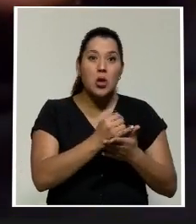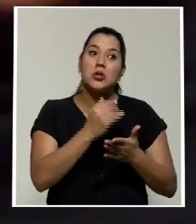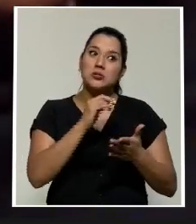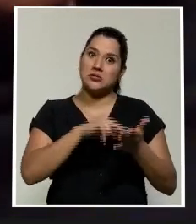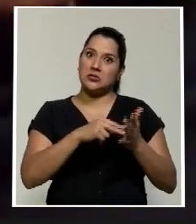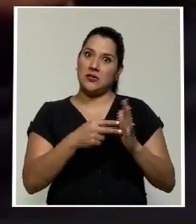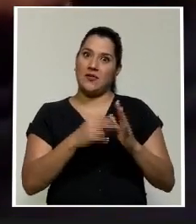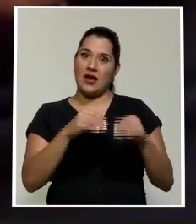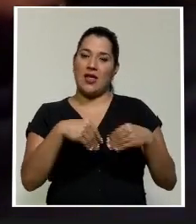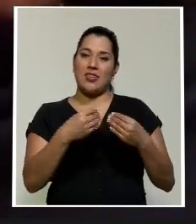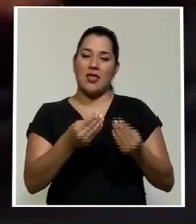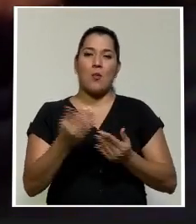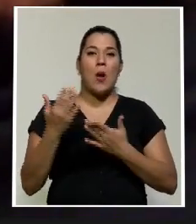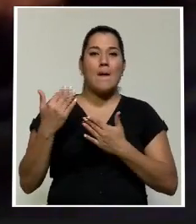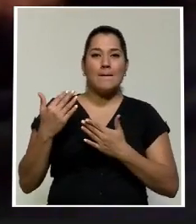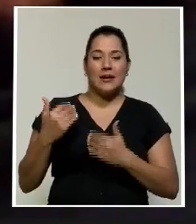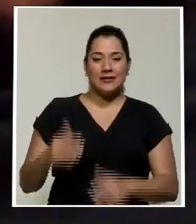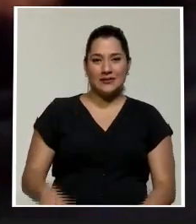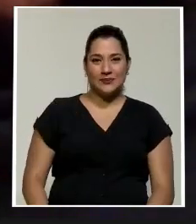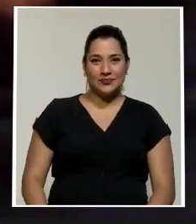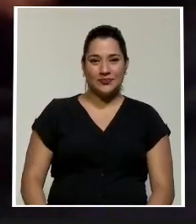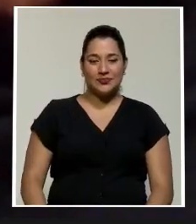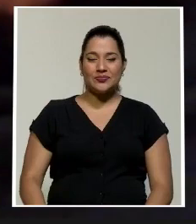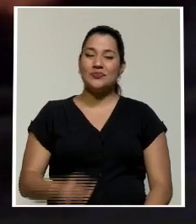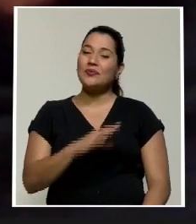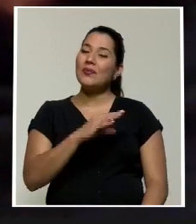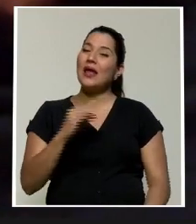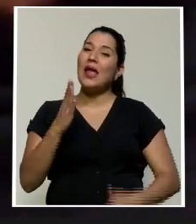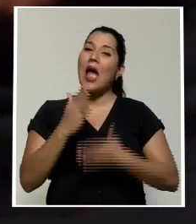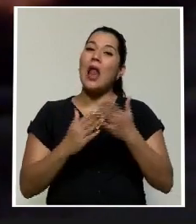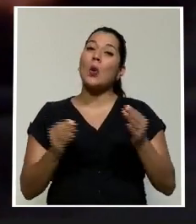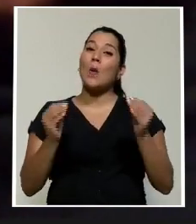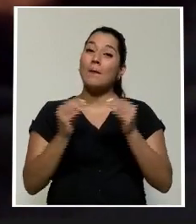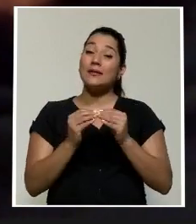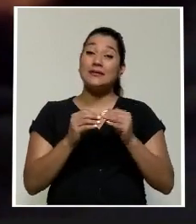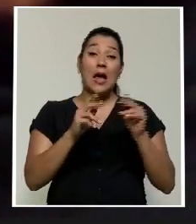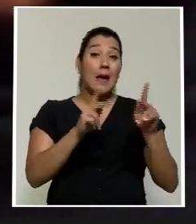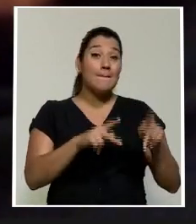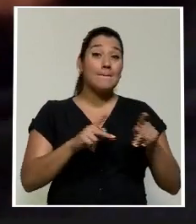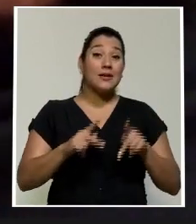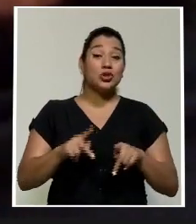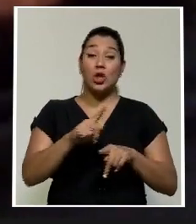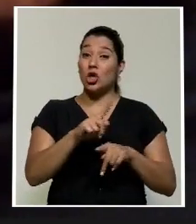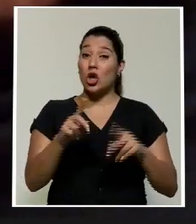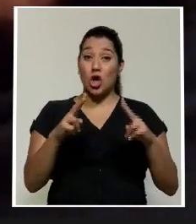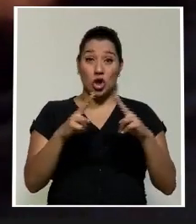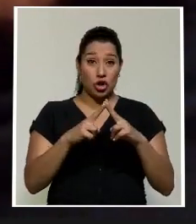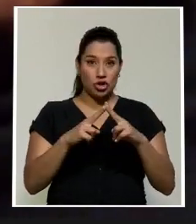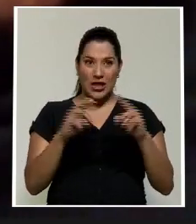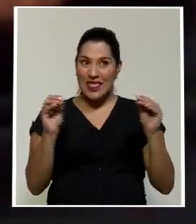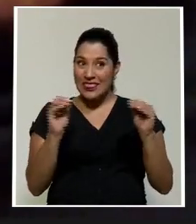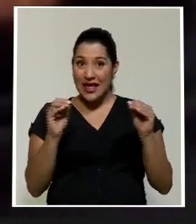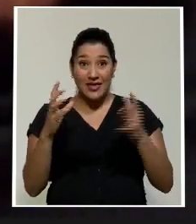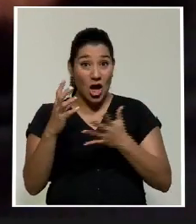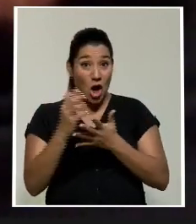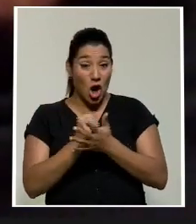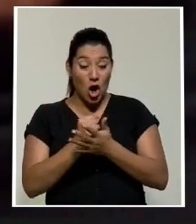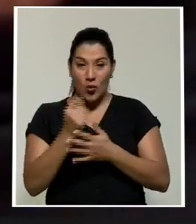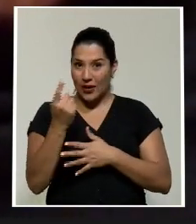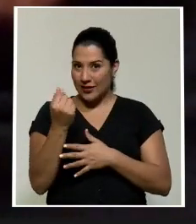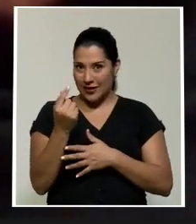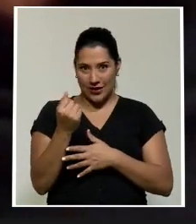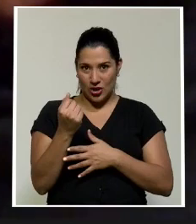esperanza. Incluso hay un elemento que el público no conoce y que es que ninguno cobra dinero,